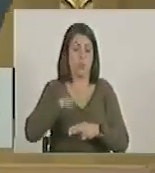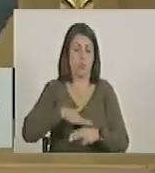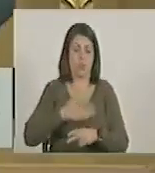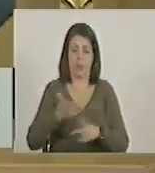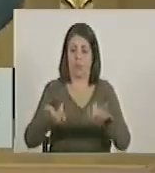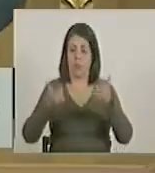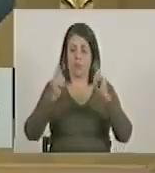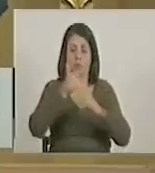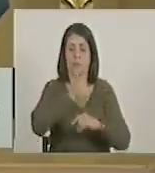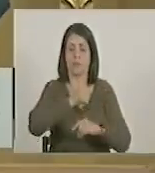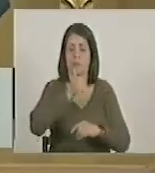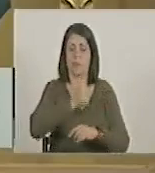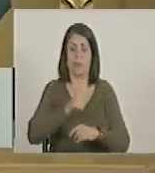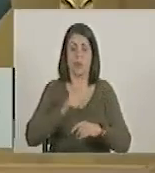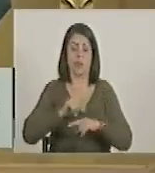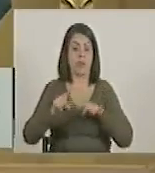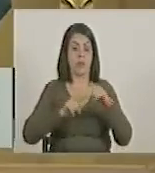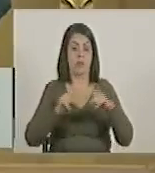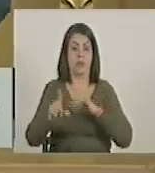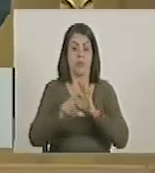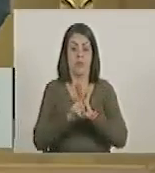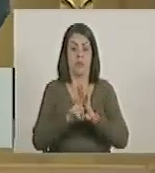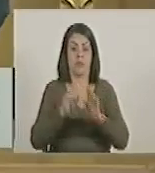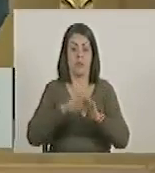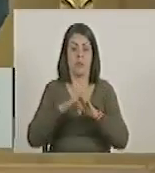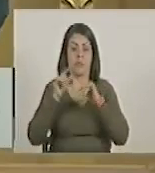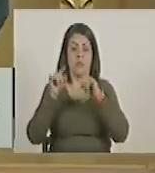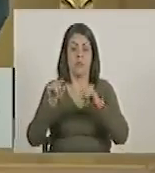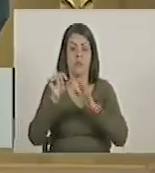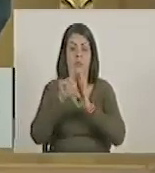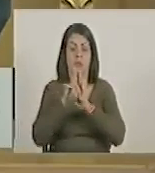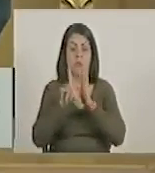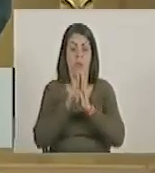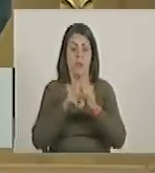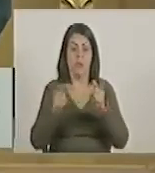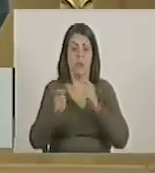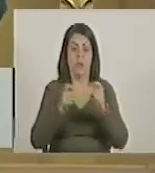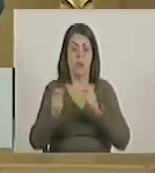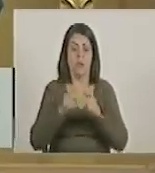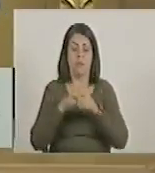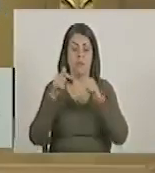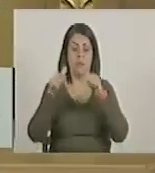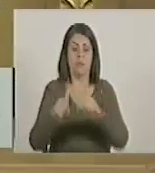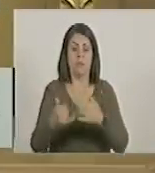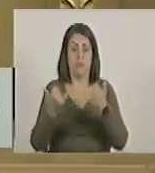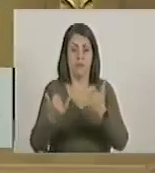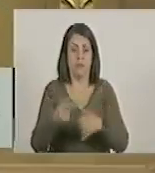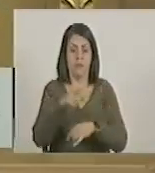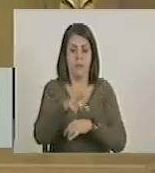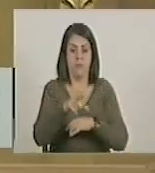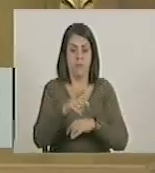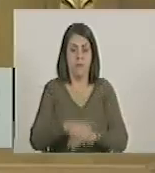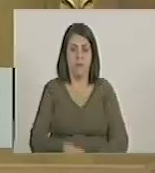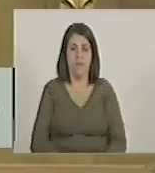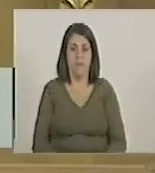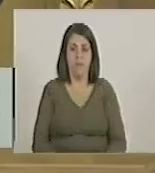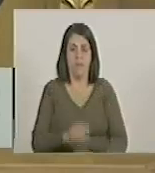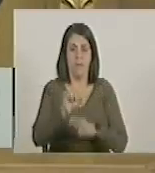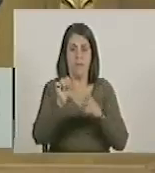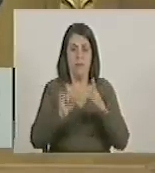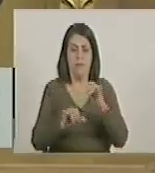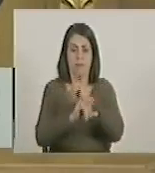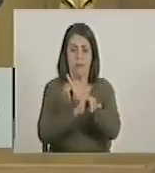podemos tolerar, tenemos que legislar en relación a ese aspecto y esta ley está relacionada precisamente con este